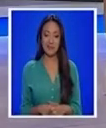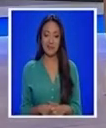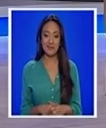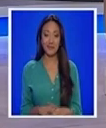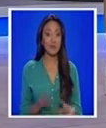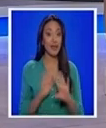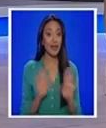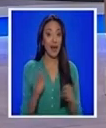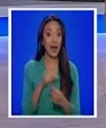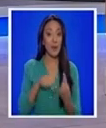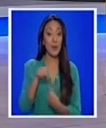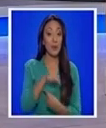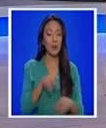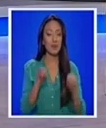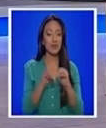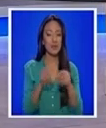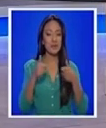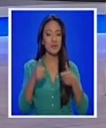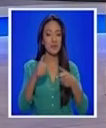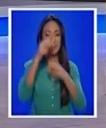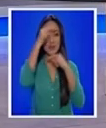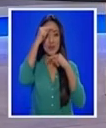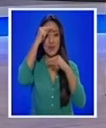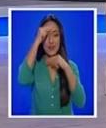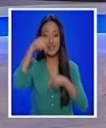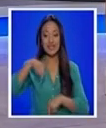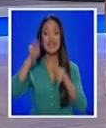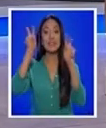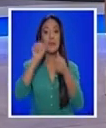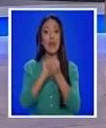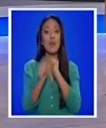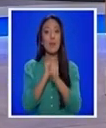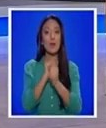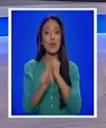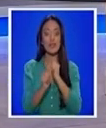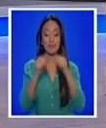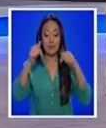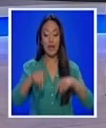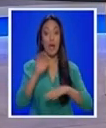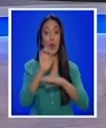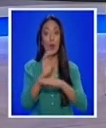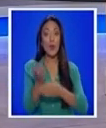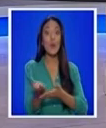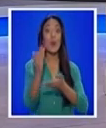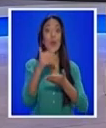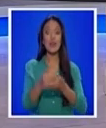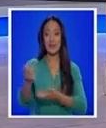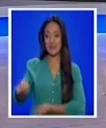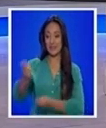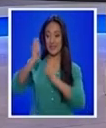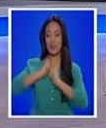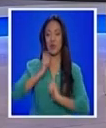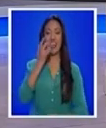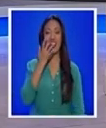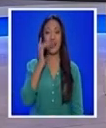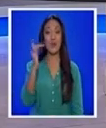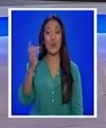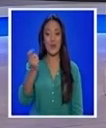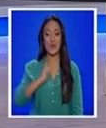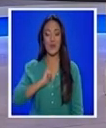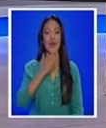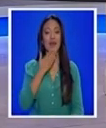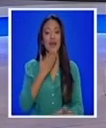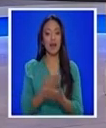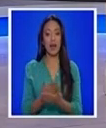Ya estamos de regreso con buenas noticias en el ámbito deportivo, porque nuestro país sumó una nueva presea dorada, esta vez gracias a la